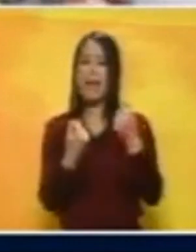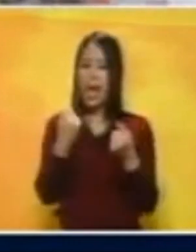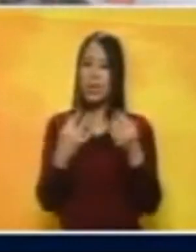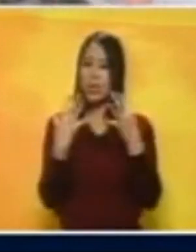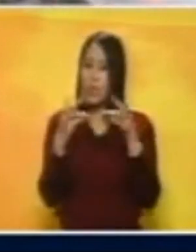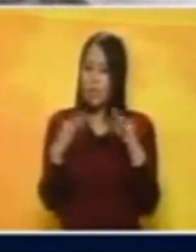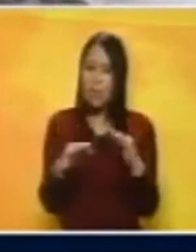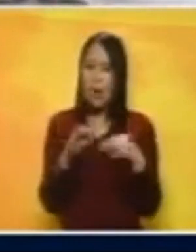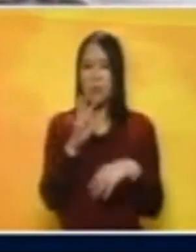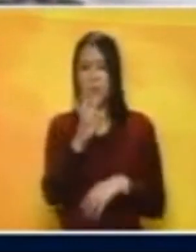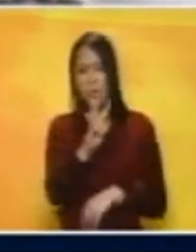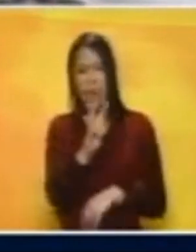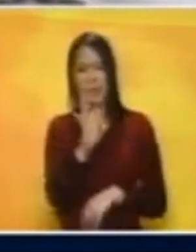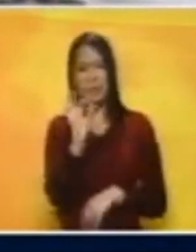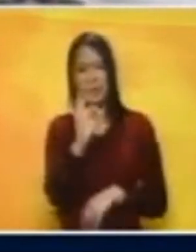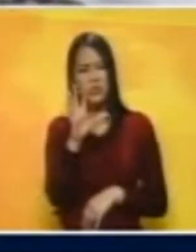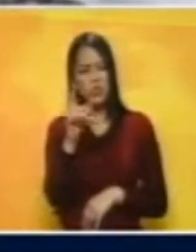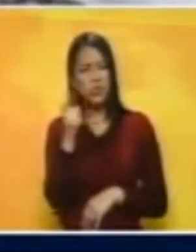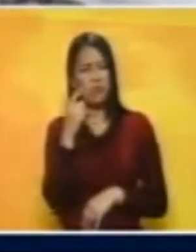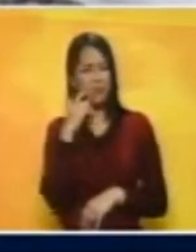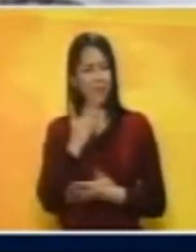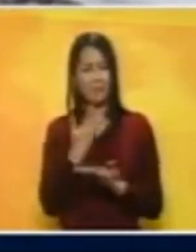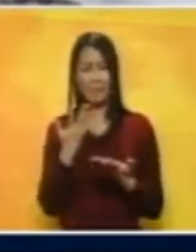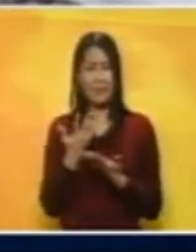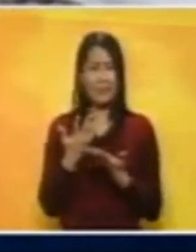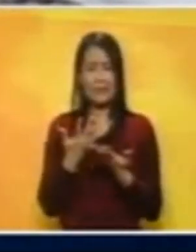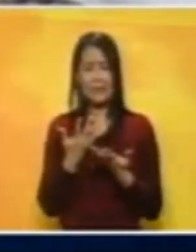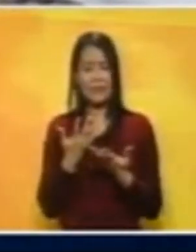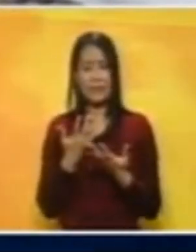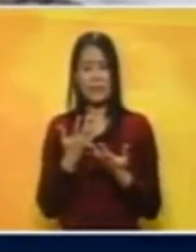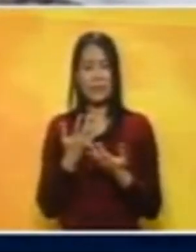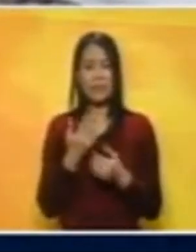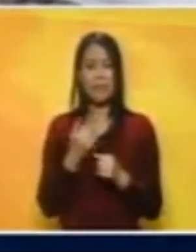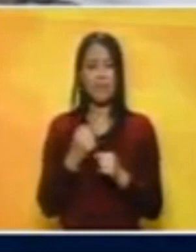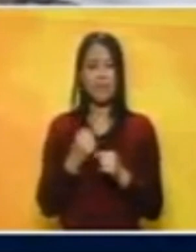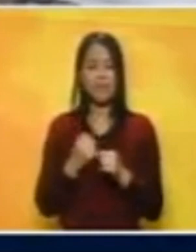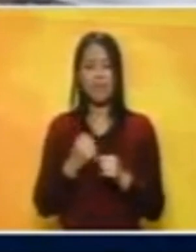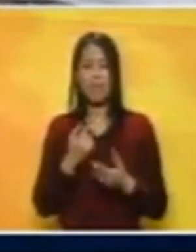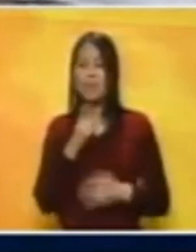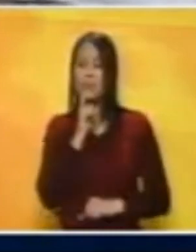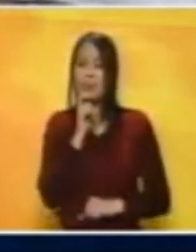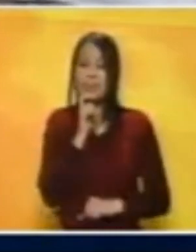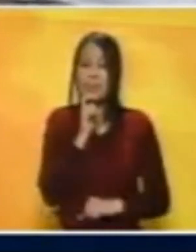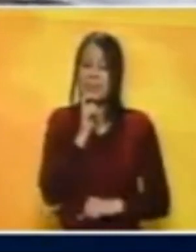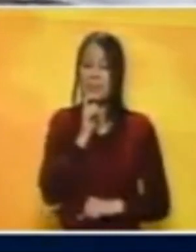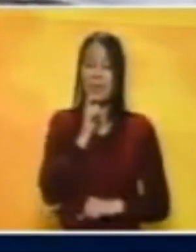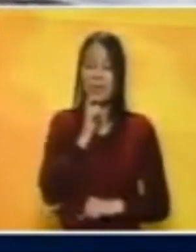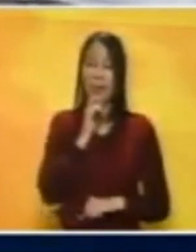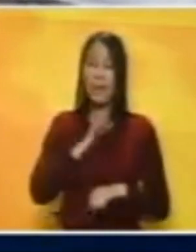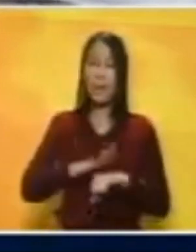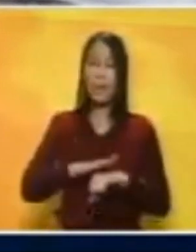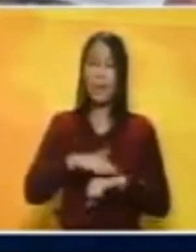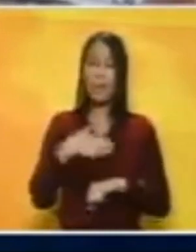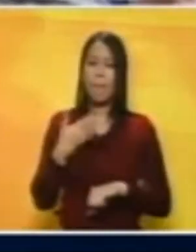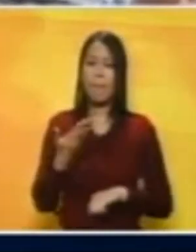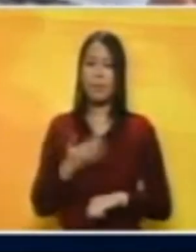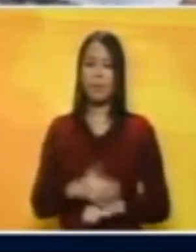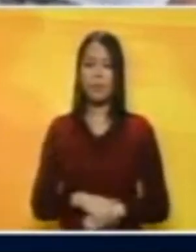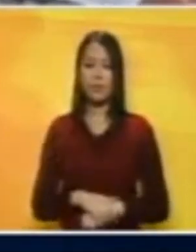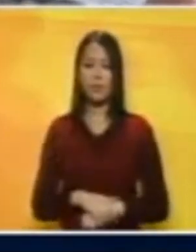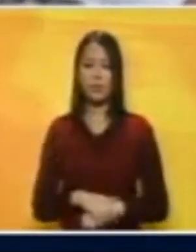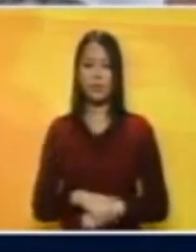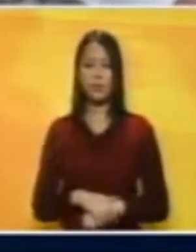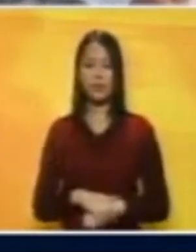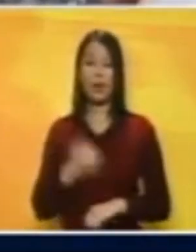de cuatro o cinco ejes y ya está siendo demasiado difícil porque porque ya